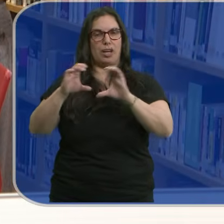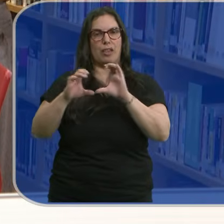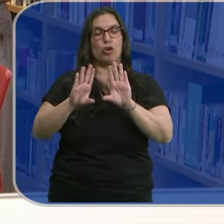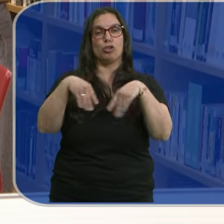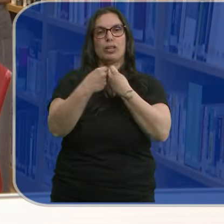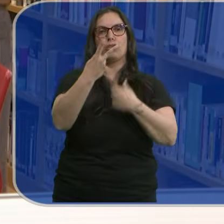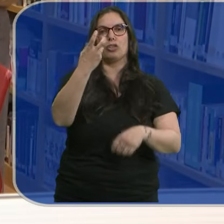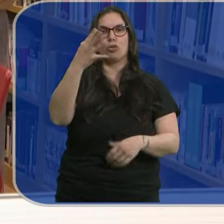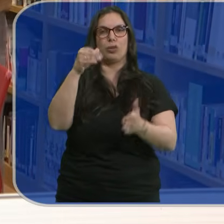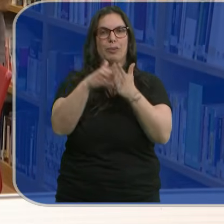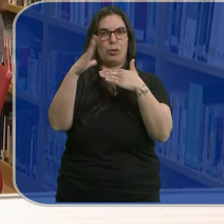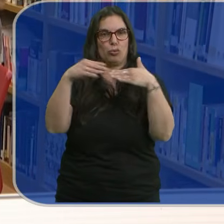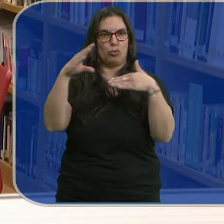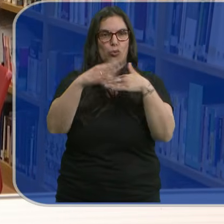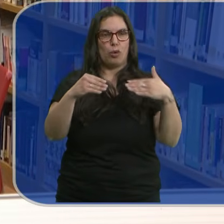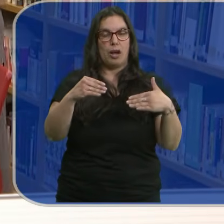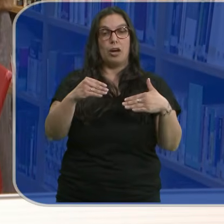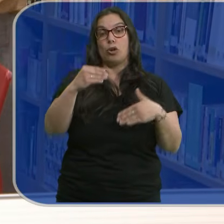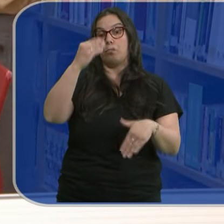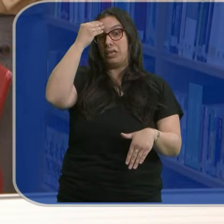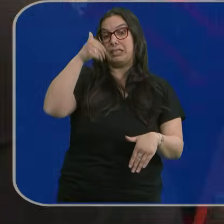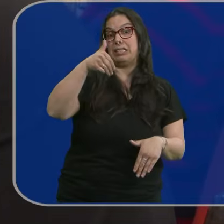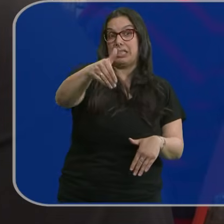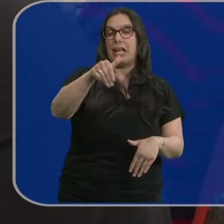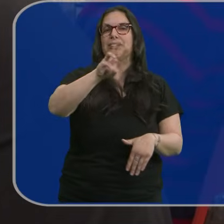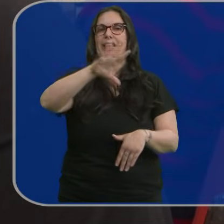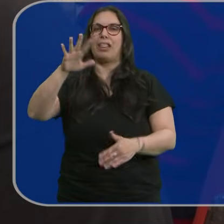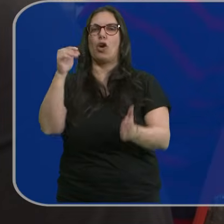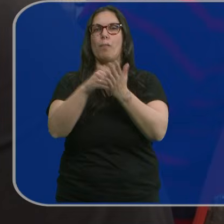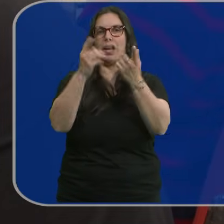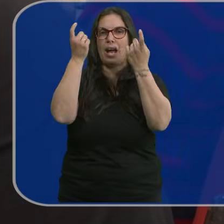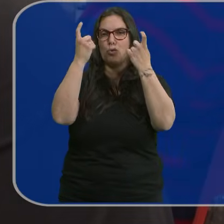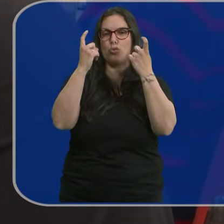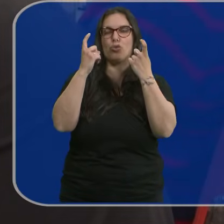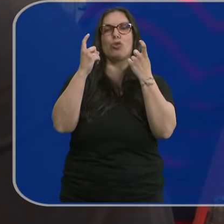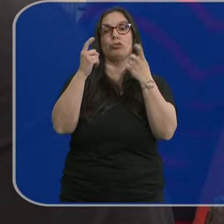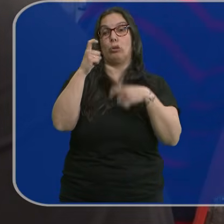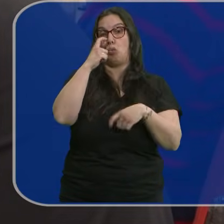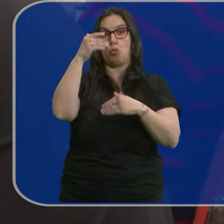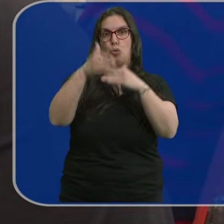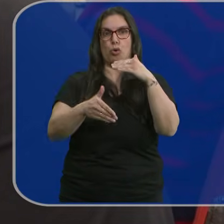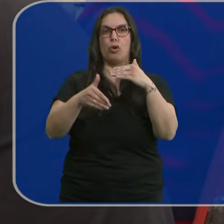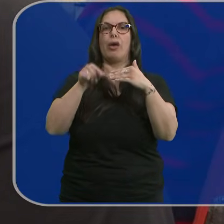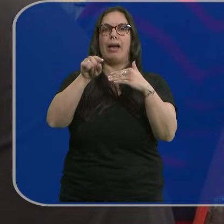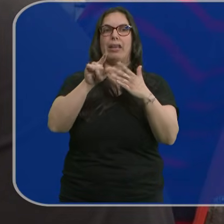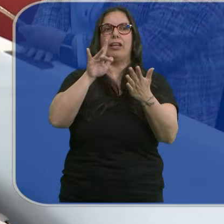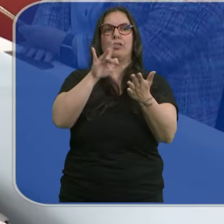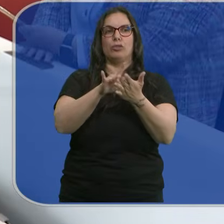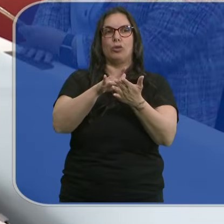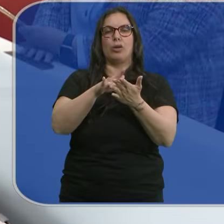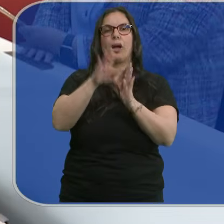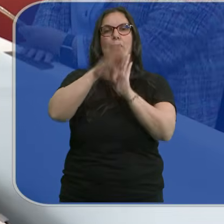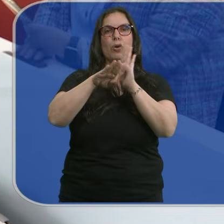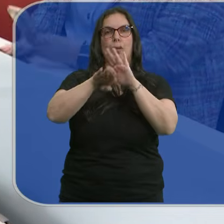suma 250.000 usuarios y esperan alcanzar la cifra de 35.000 alumnos formados antes de junio, cuando llegará a su fin el